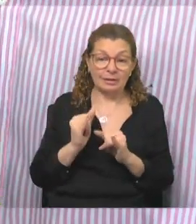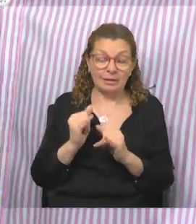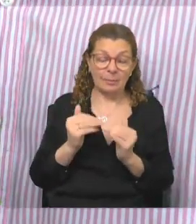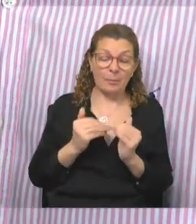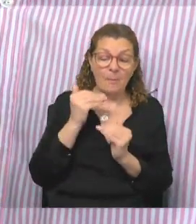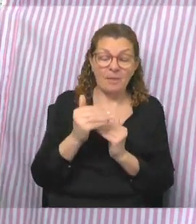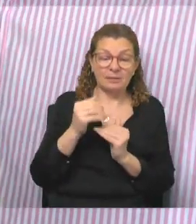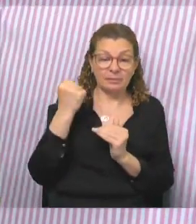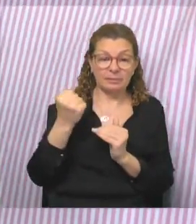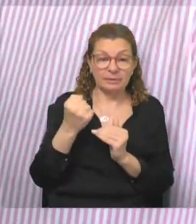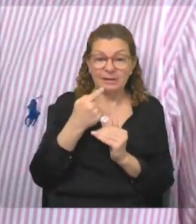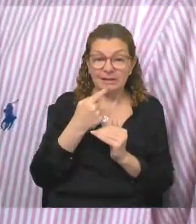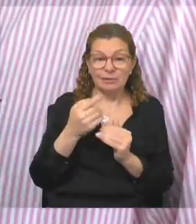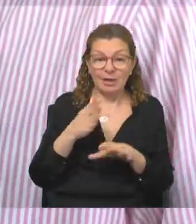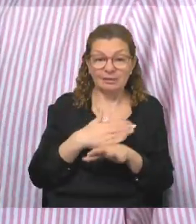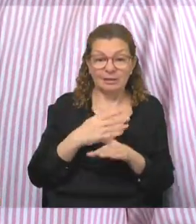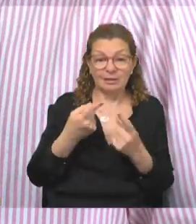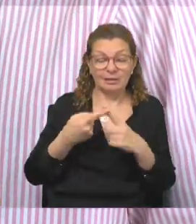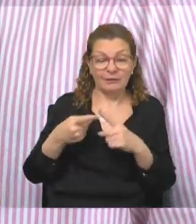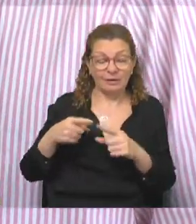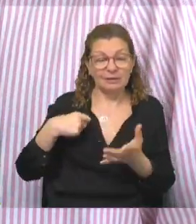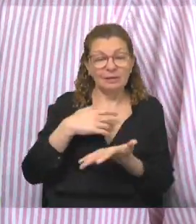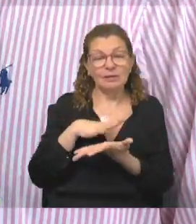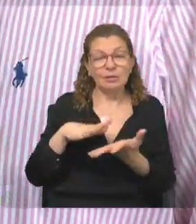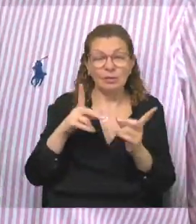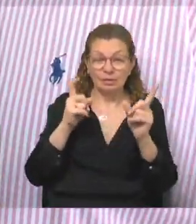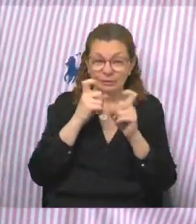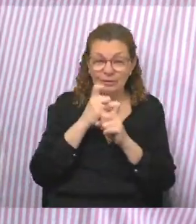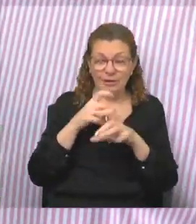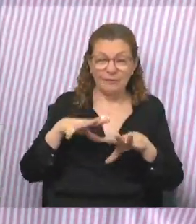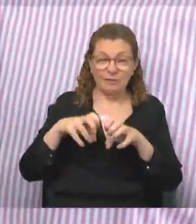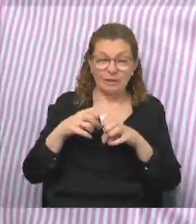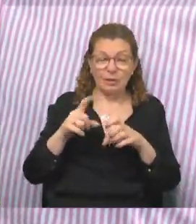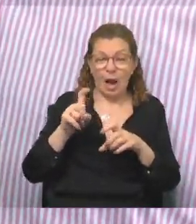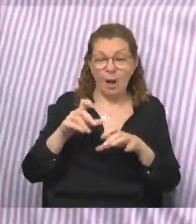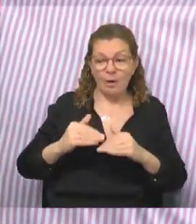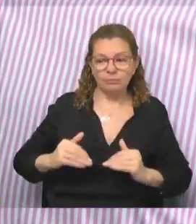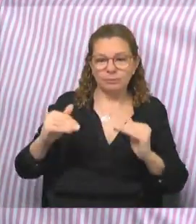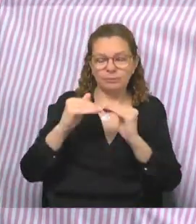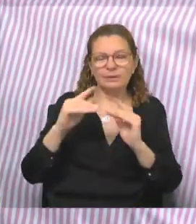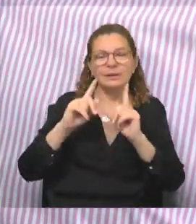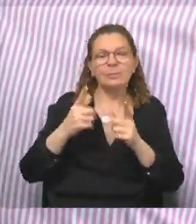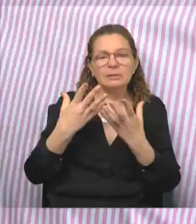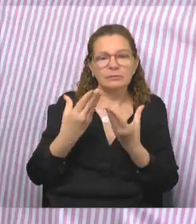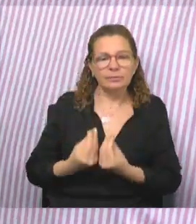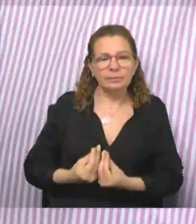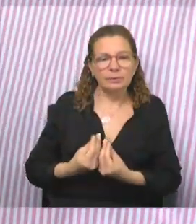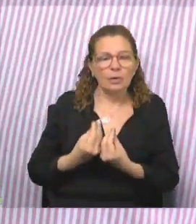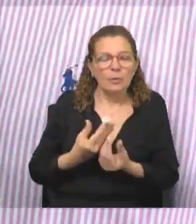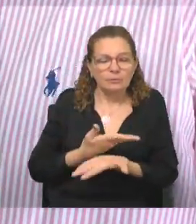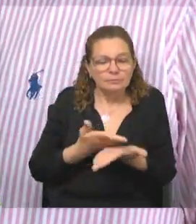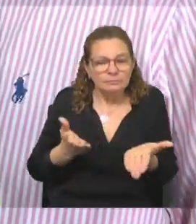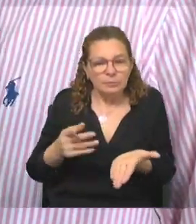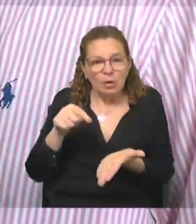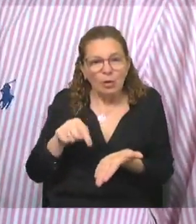importante también retomando lo anterior de las distintas situaciones adversas que hemos vivido tanto inundaciones como sequías Cuál es el escenario de hoy y